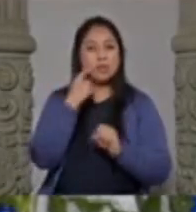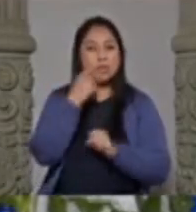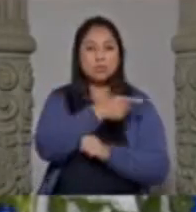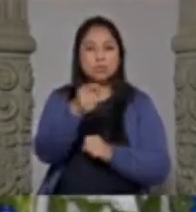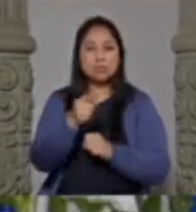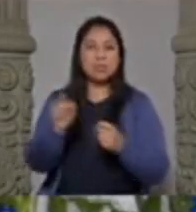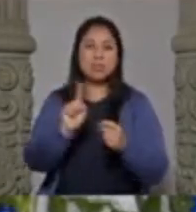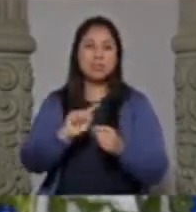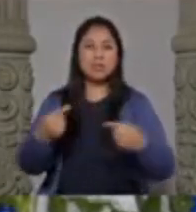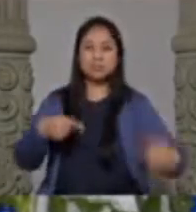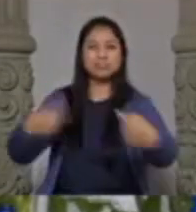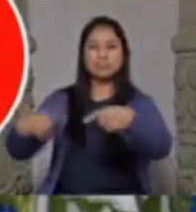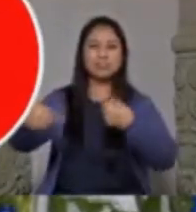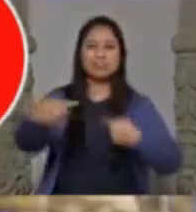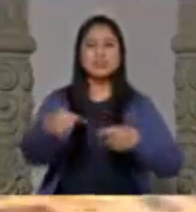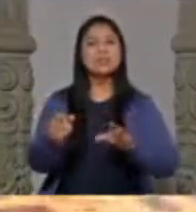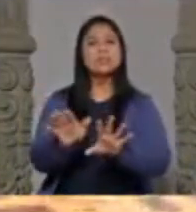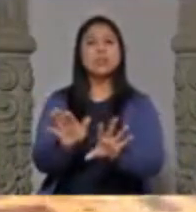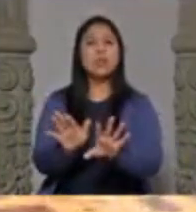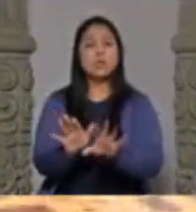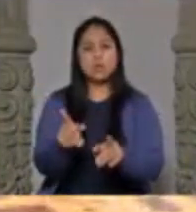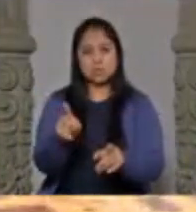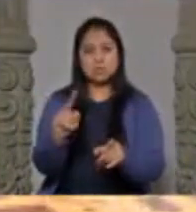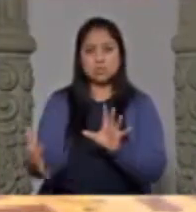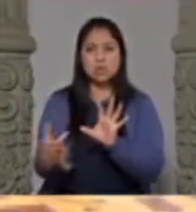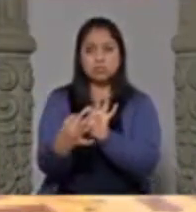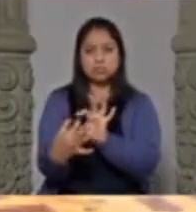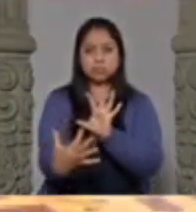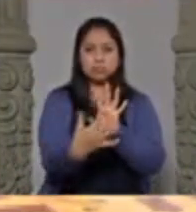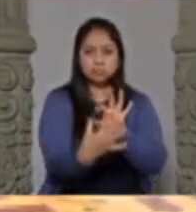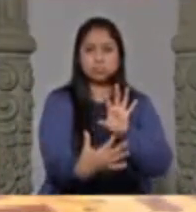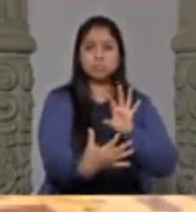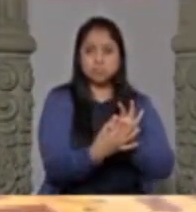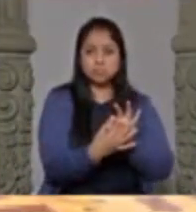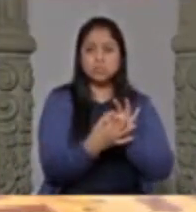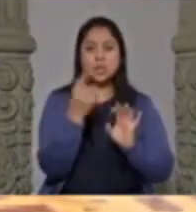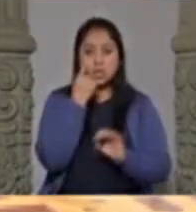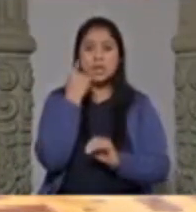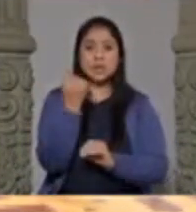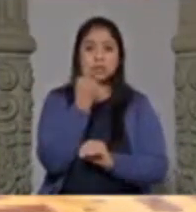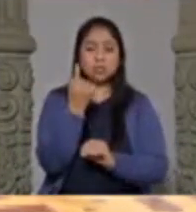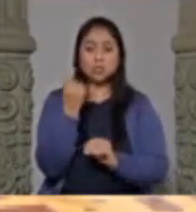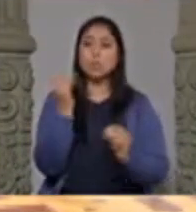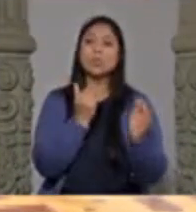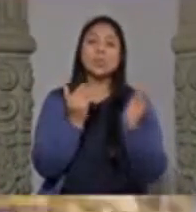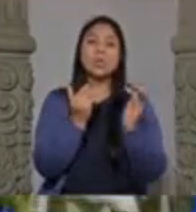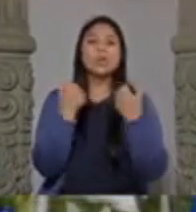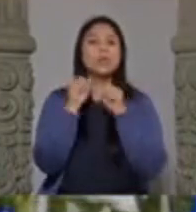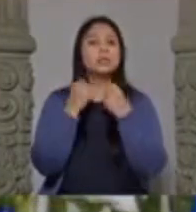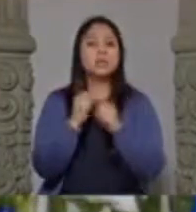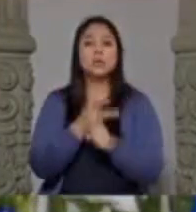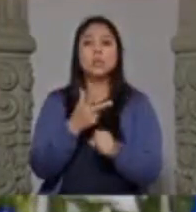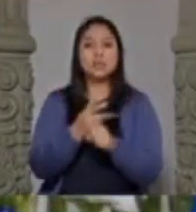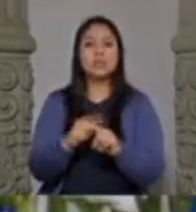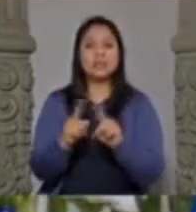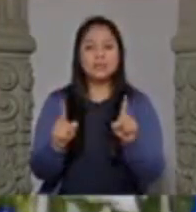enemigos, no como rivales, sino que como aliados todos en la búsqueda de la construcción de una Guatemala diferente. Que